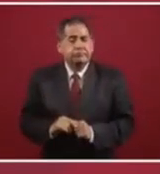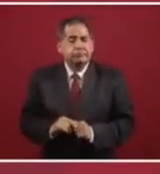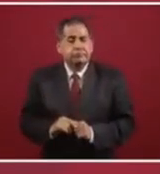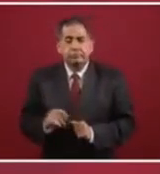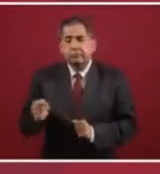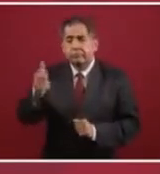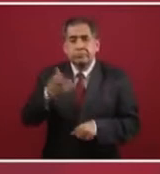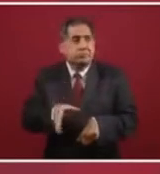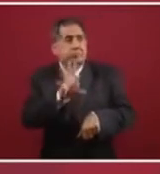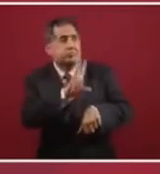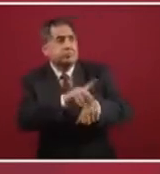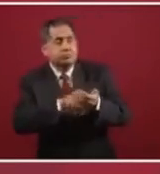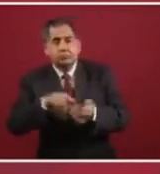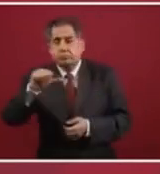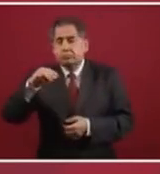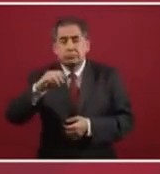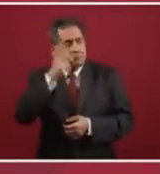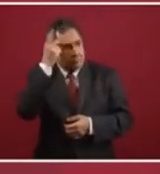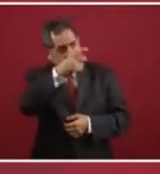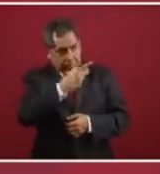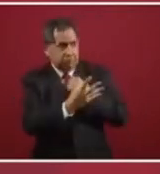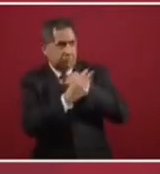Le tienen que pedir permiso al amo.